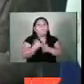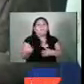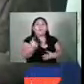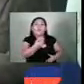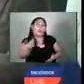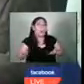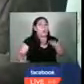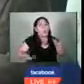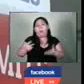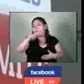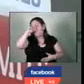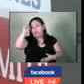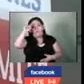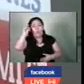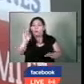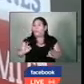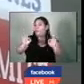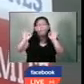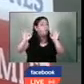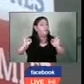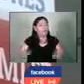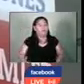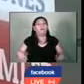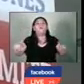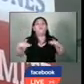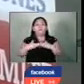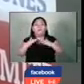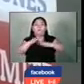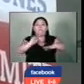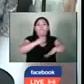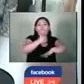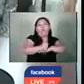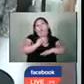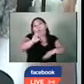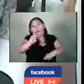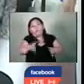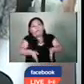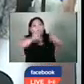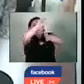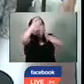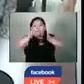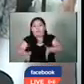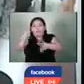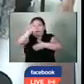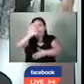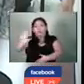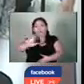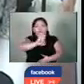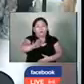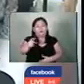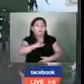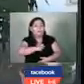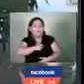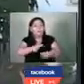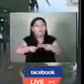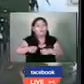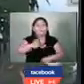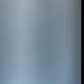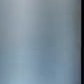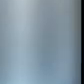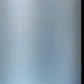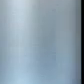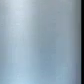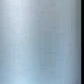economía para un sistema previsional. Asimismo, la creación de una o más instituciones que administren dichos fondos. Romel Hernández, Noticiero Hechos.